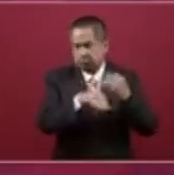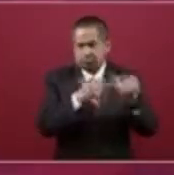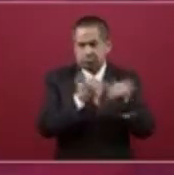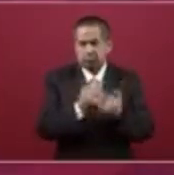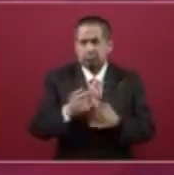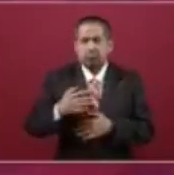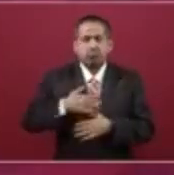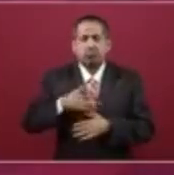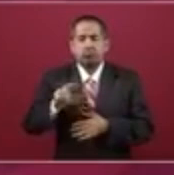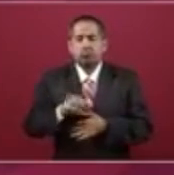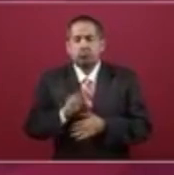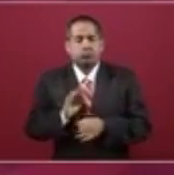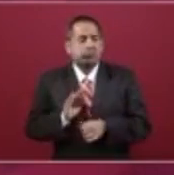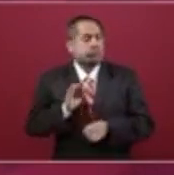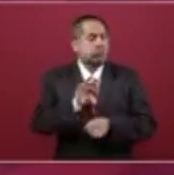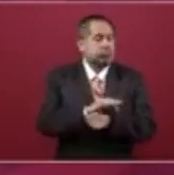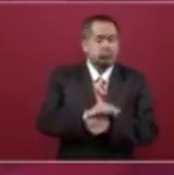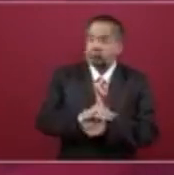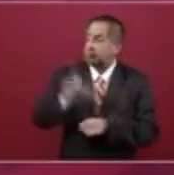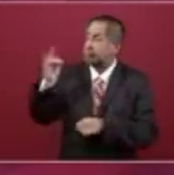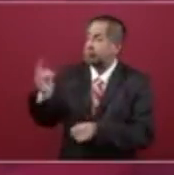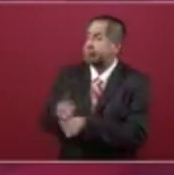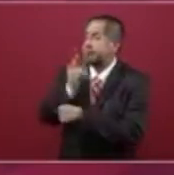no le voy a fallar al pueblo de México.